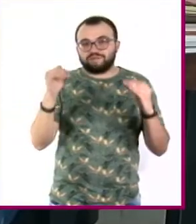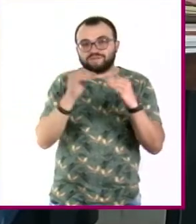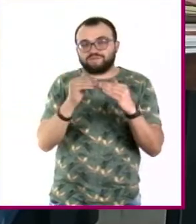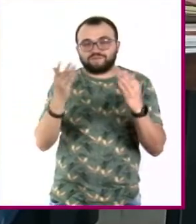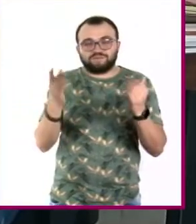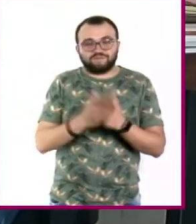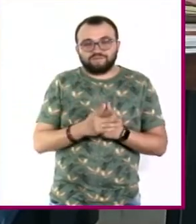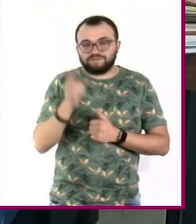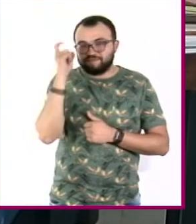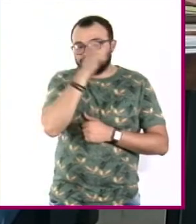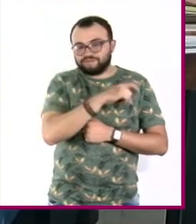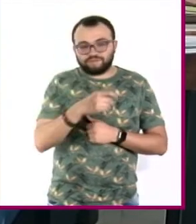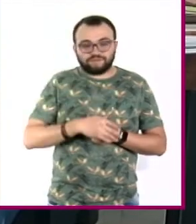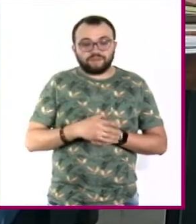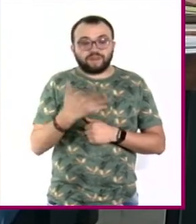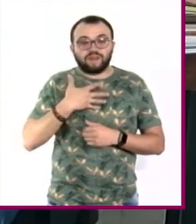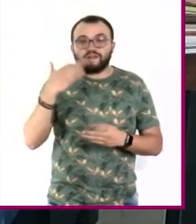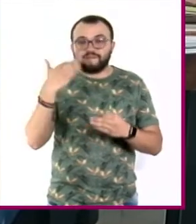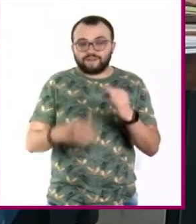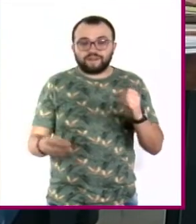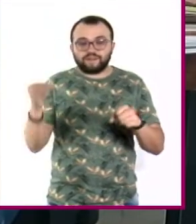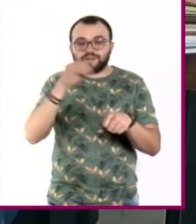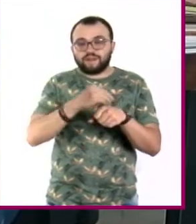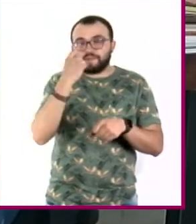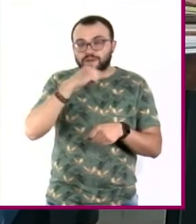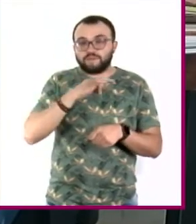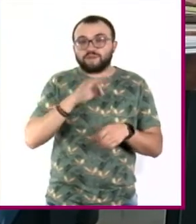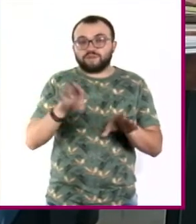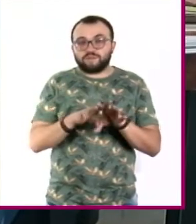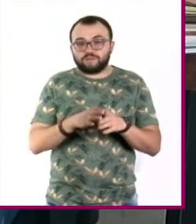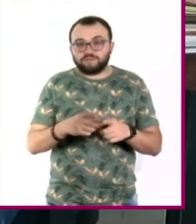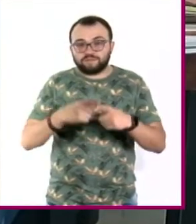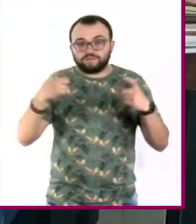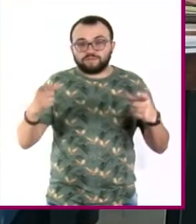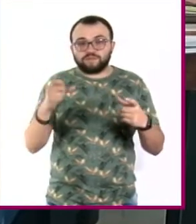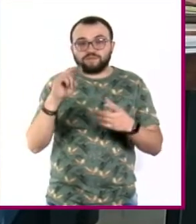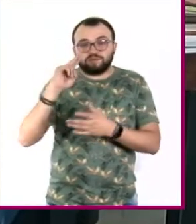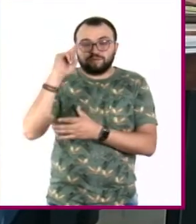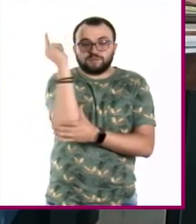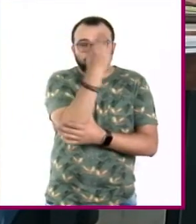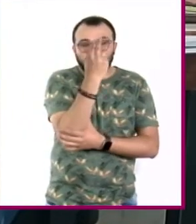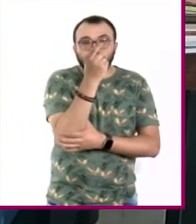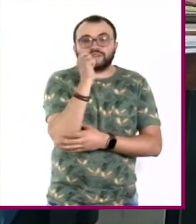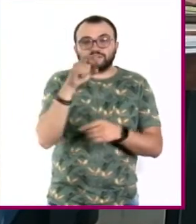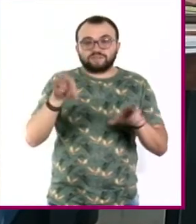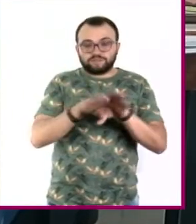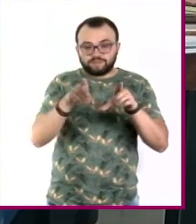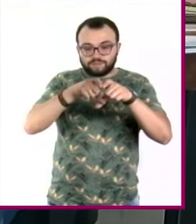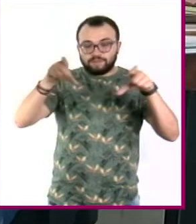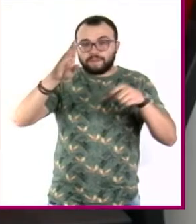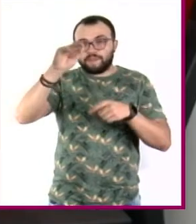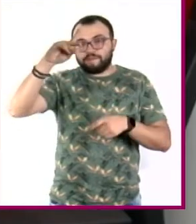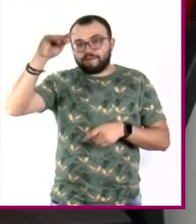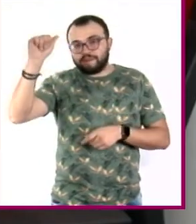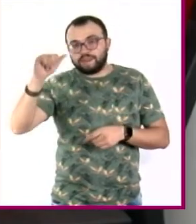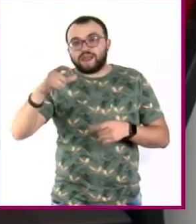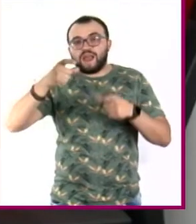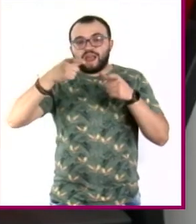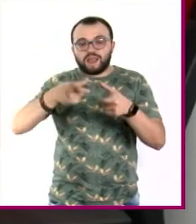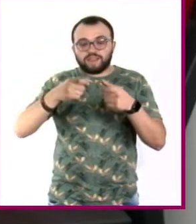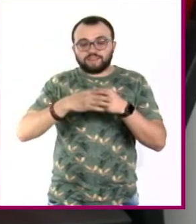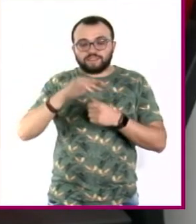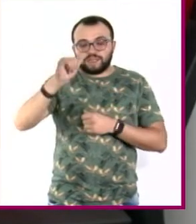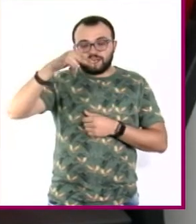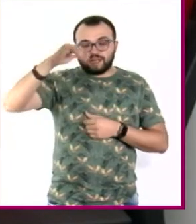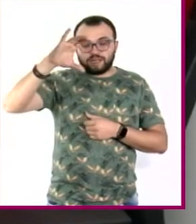en infraestructuras digitales para alcanzar una cobertura universal y aumentar el acceso a la famosa banda ancha de alta velocidad.